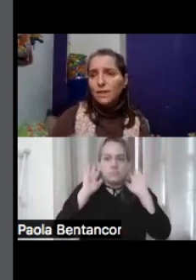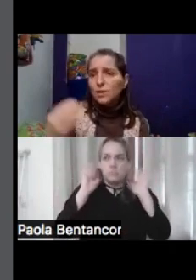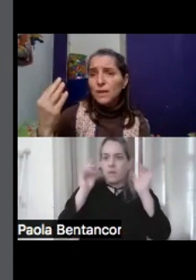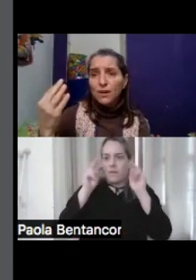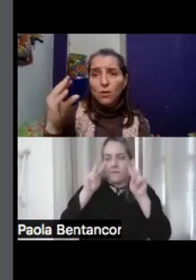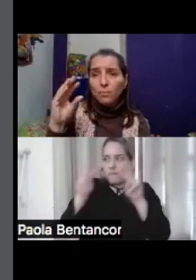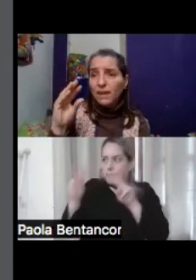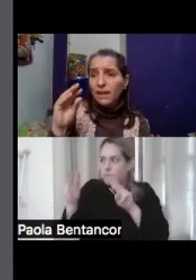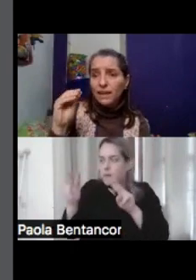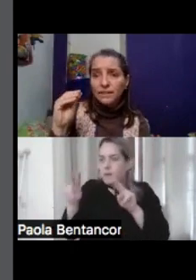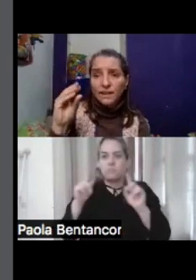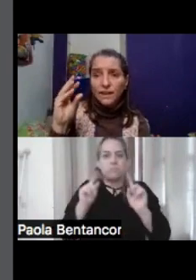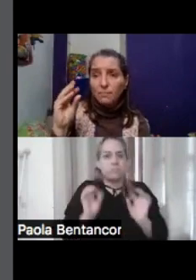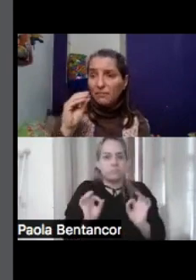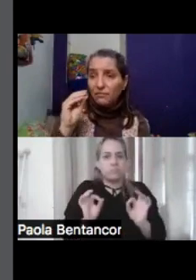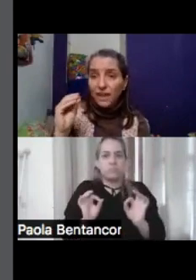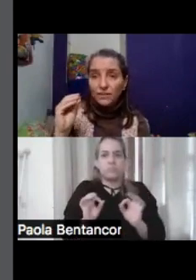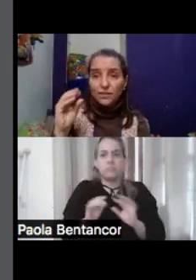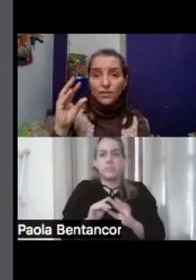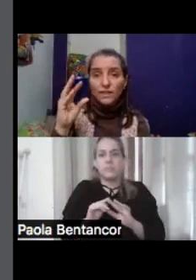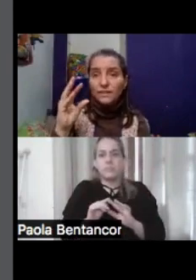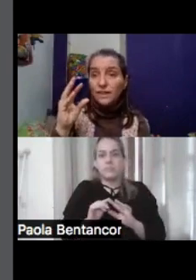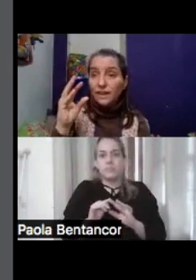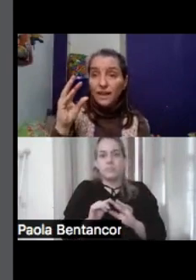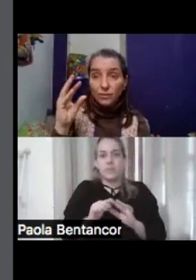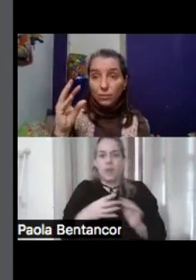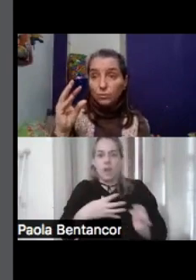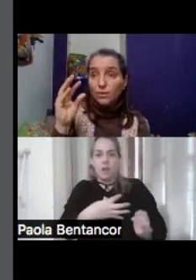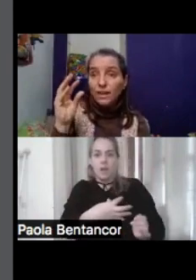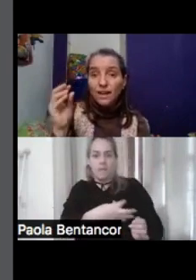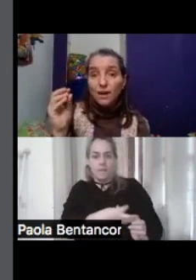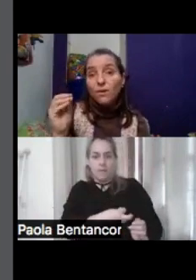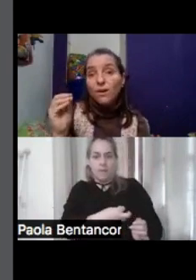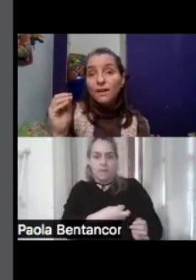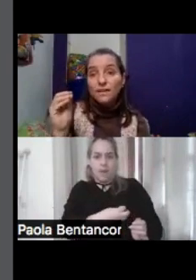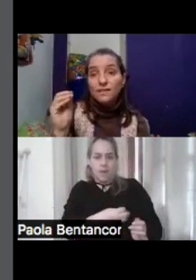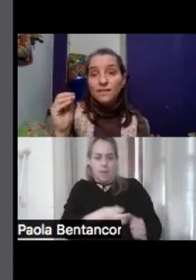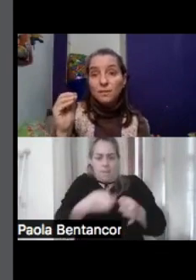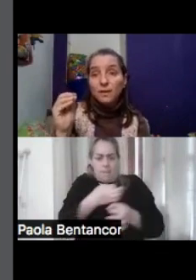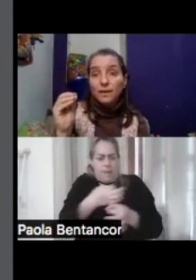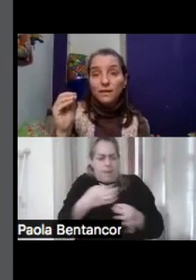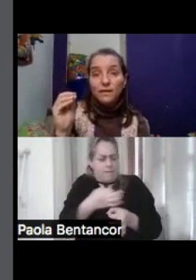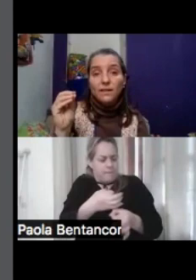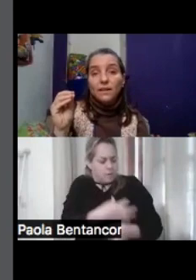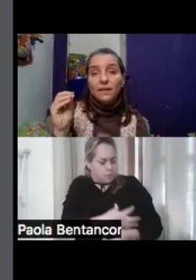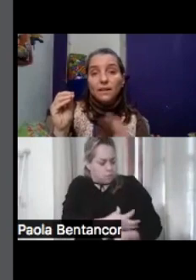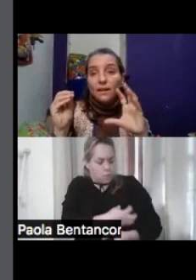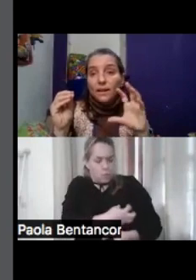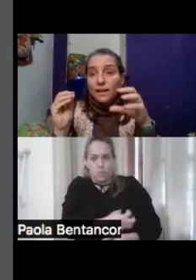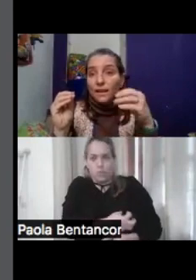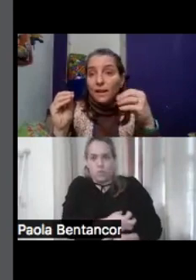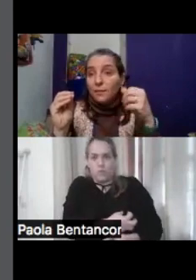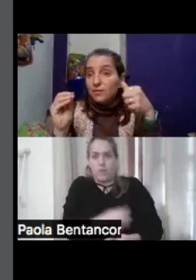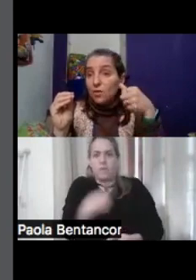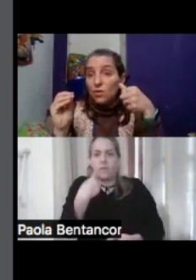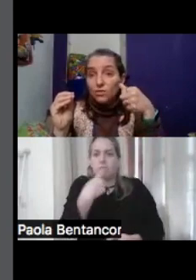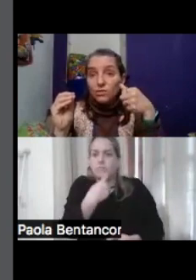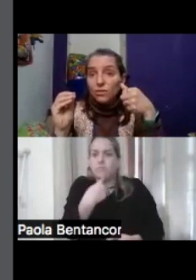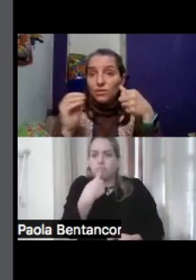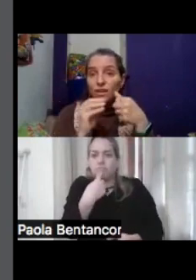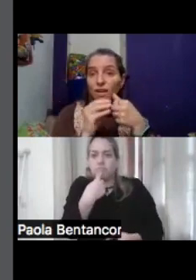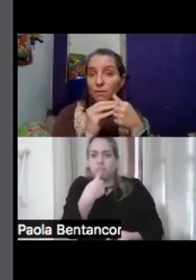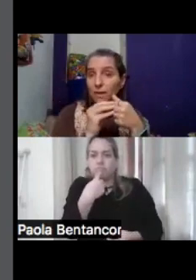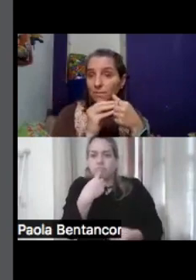conservado, y un acople perfecto entre la estructura de la boca de ese bebé y